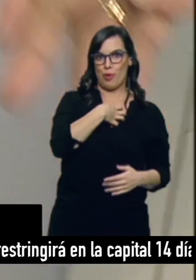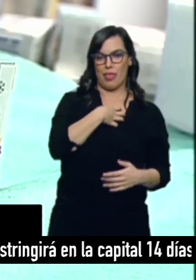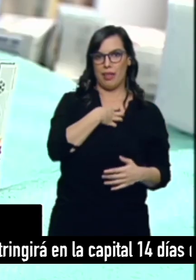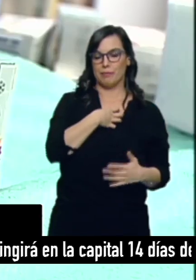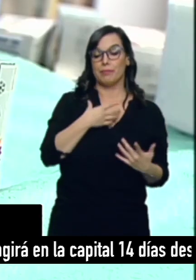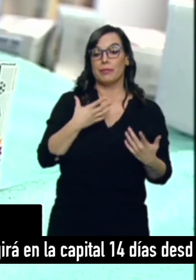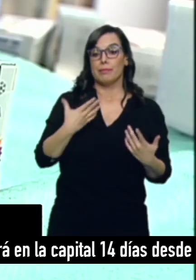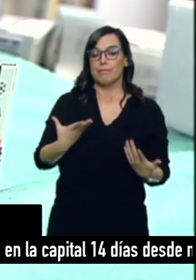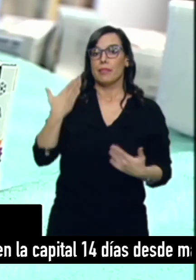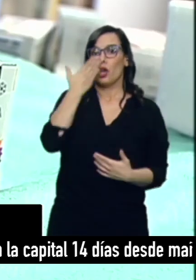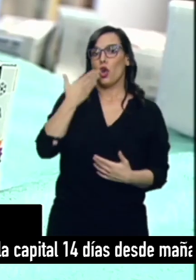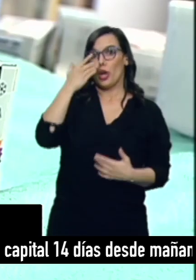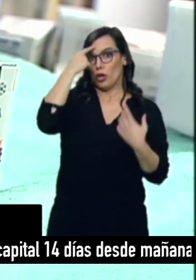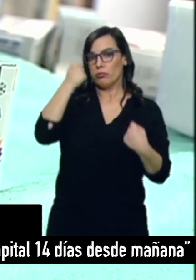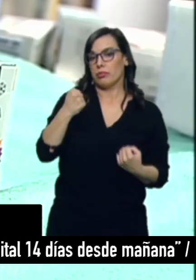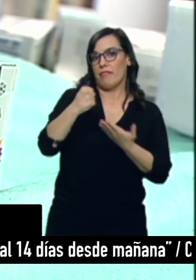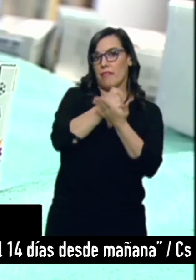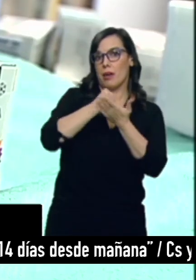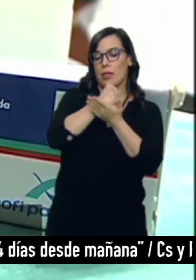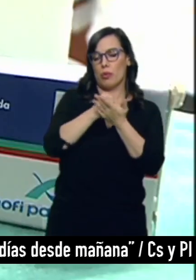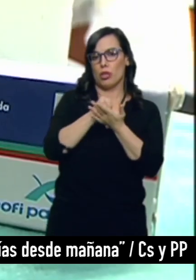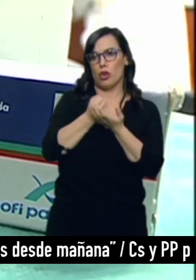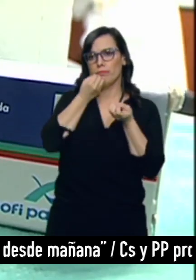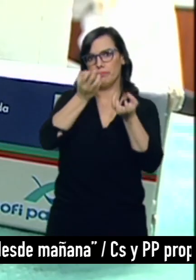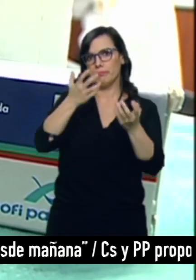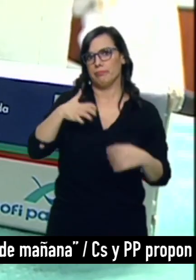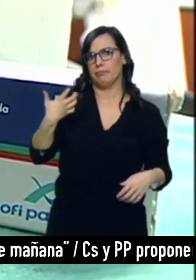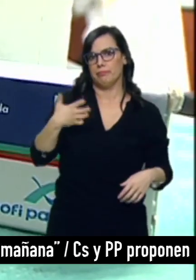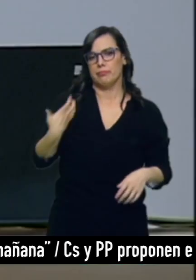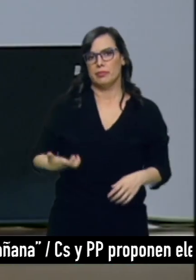de Farmacéuticos ha mostrado su malestar.